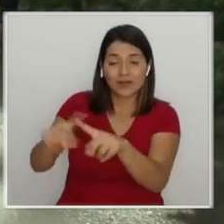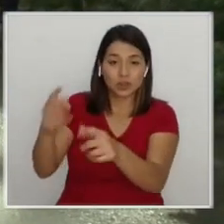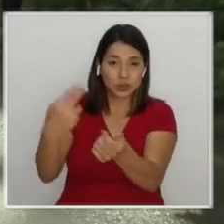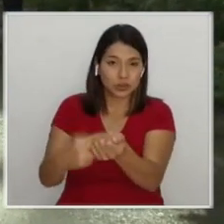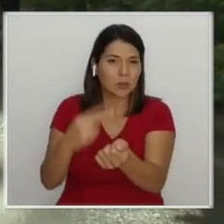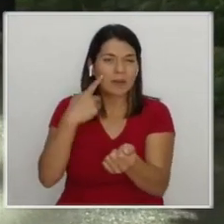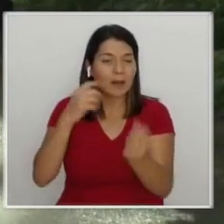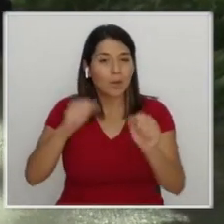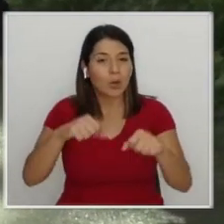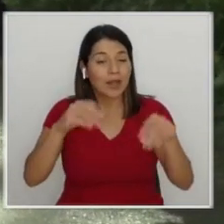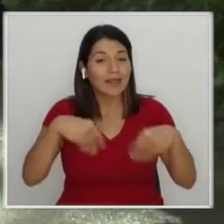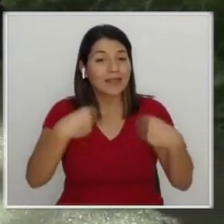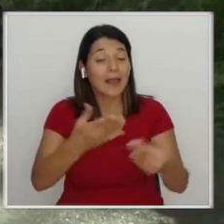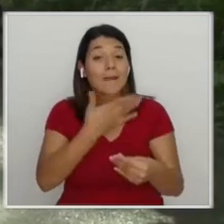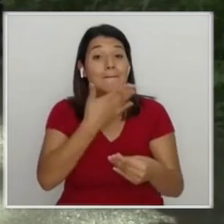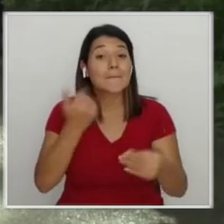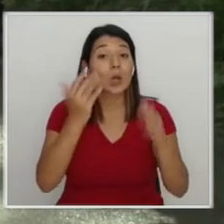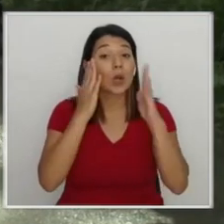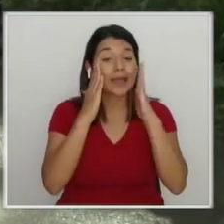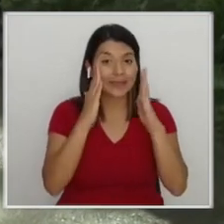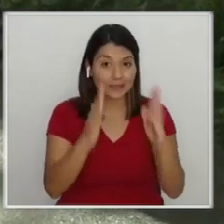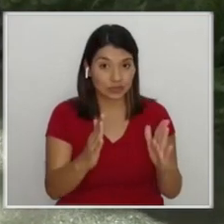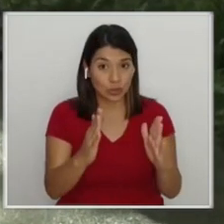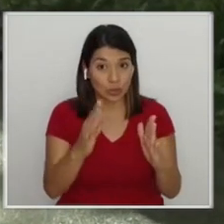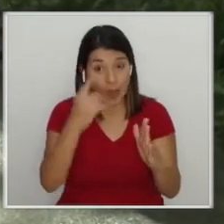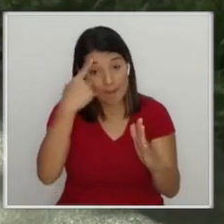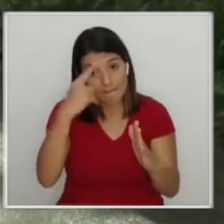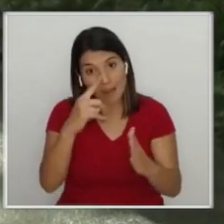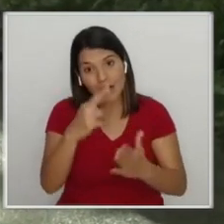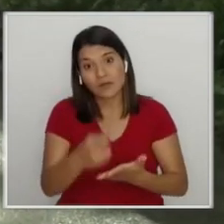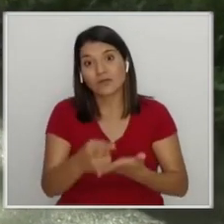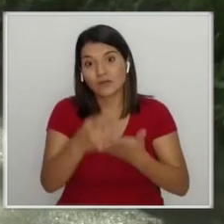a los pacientes para una recuperación definitiva.